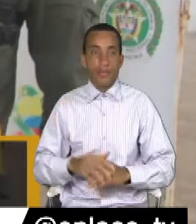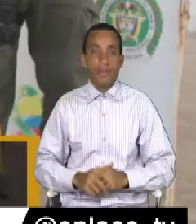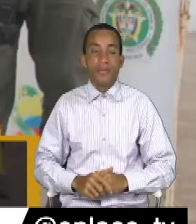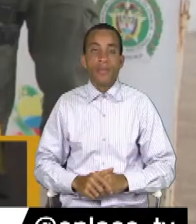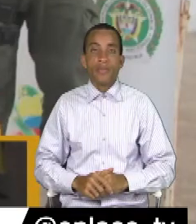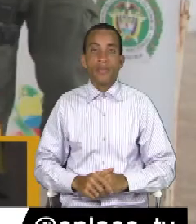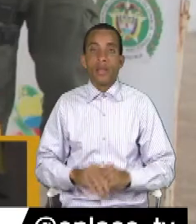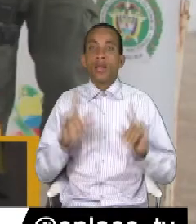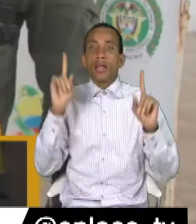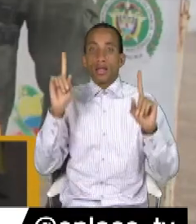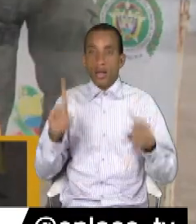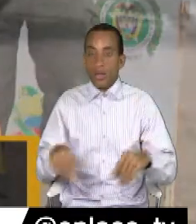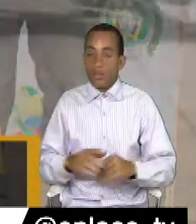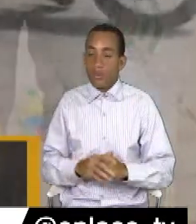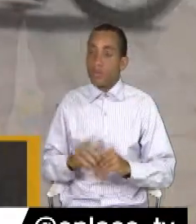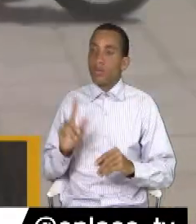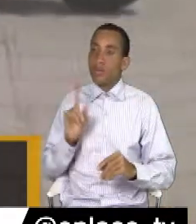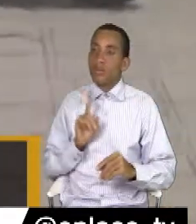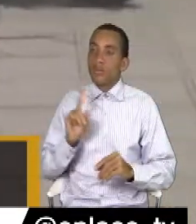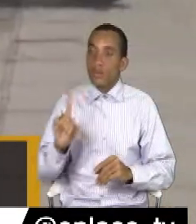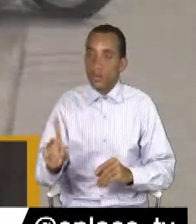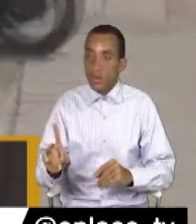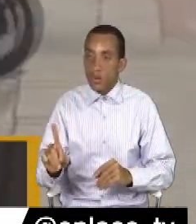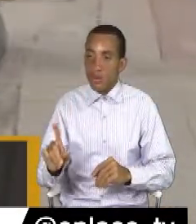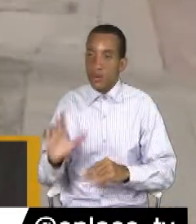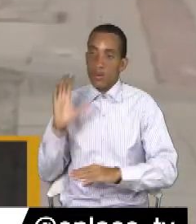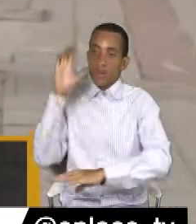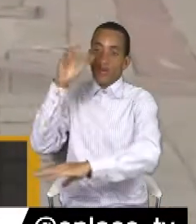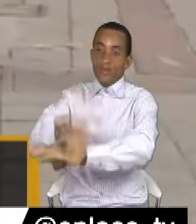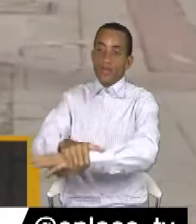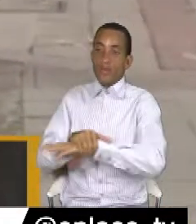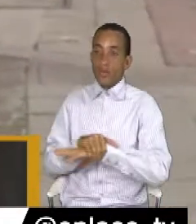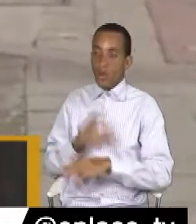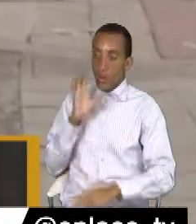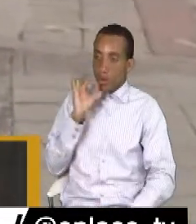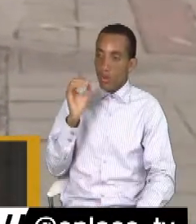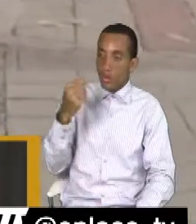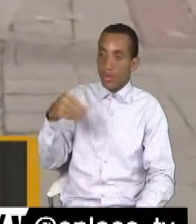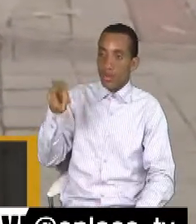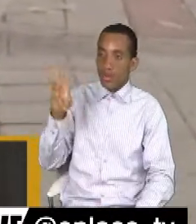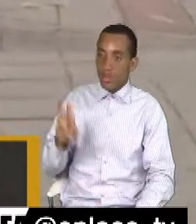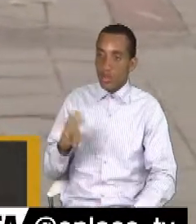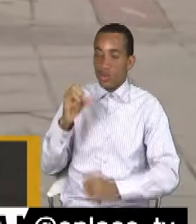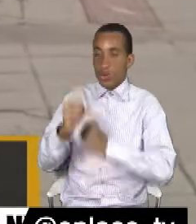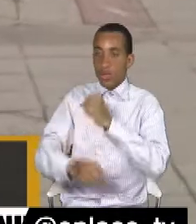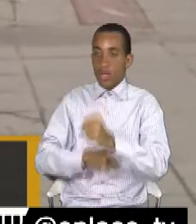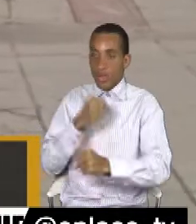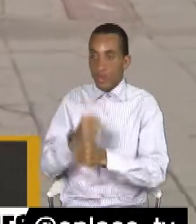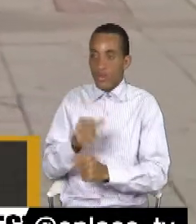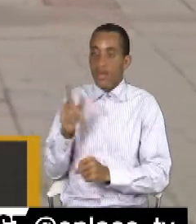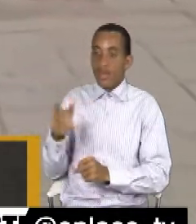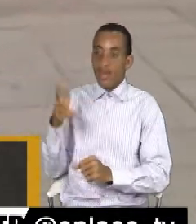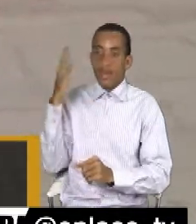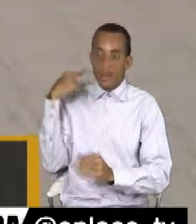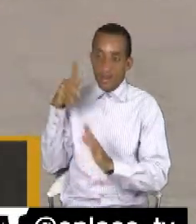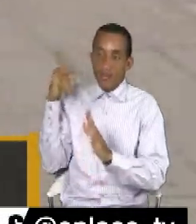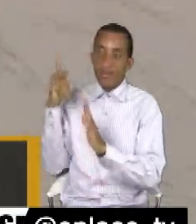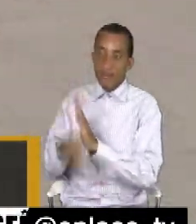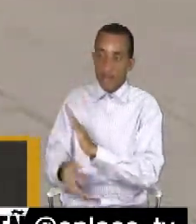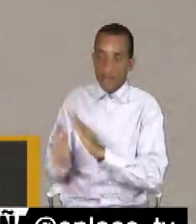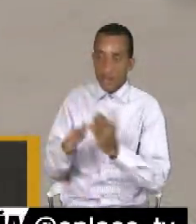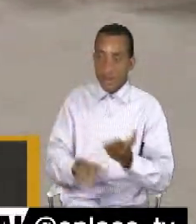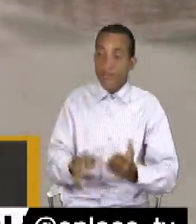También en los operativos, las autoridades detuvieron a un hombre de 18 años de edad, sindicado de homicidio, registrado el